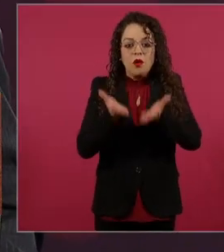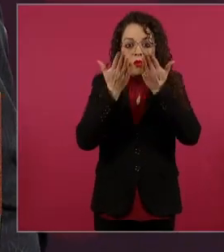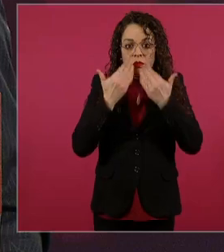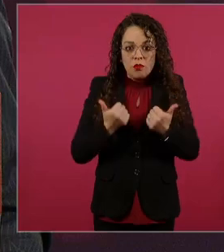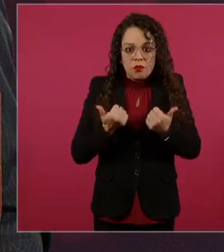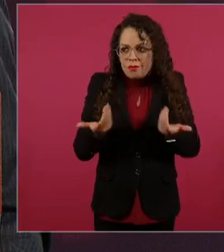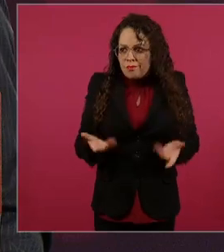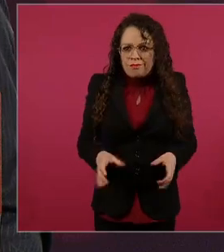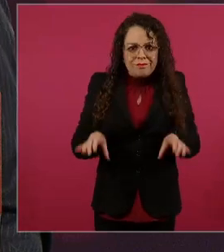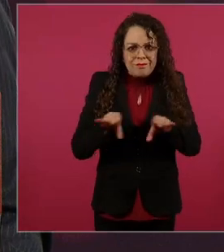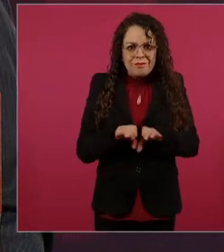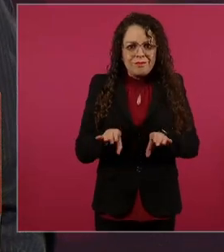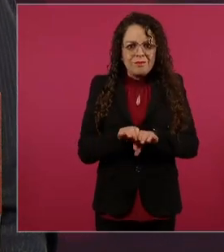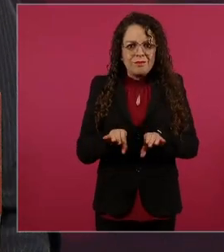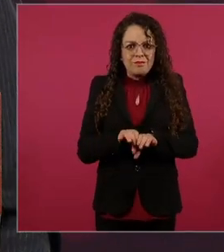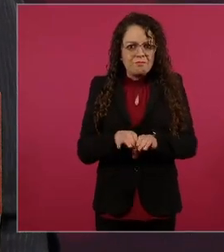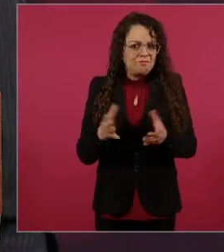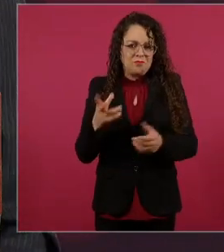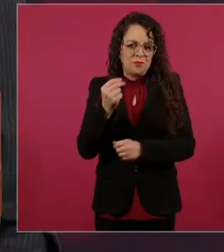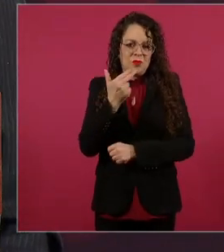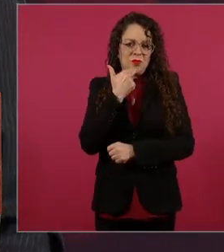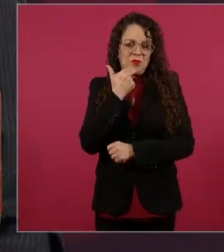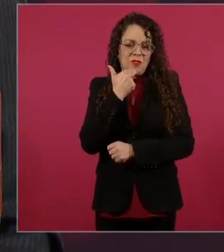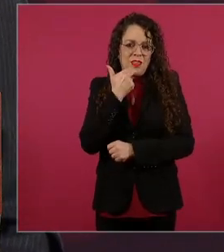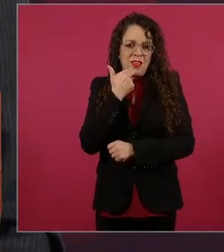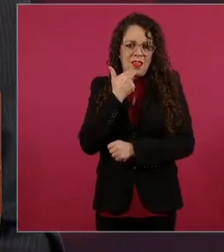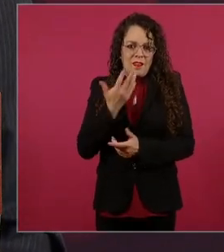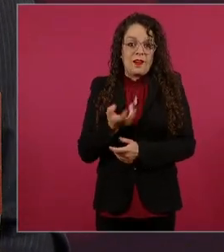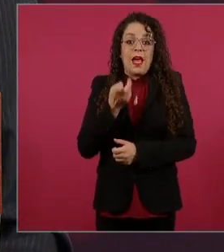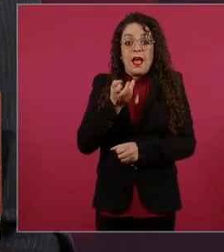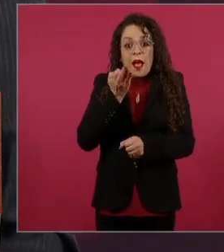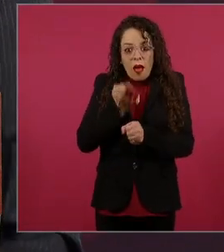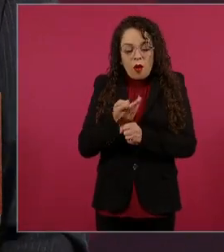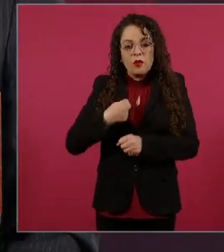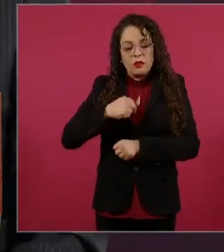no sirve de nada que es lo que estamos ahora